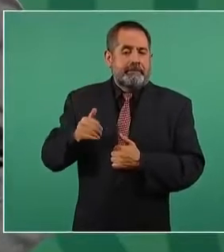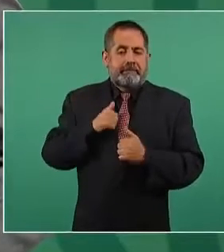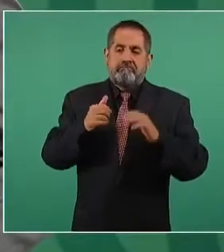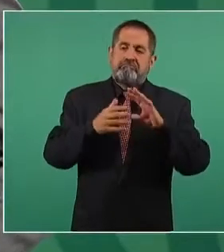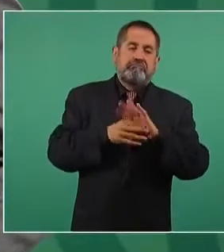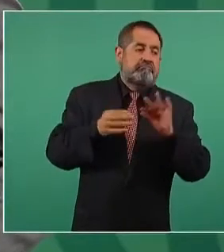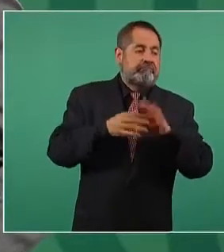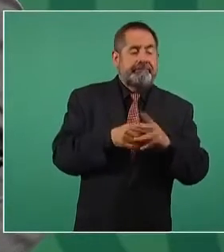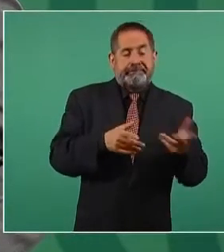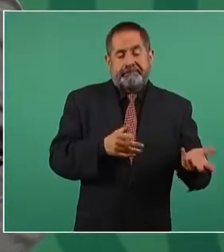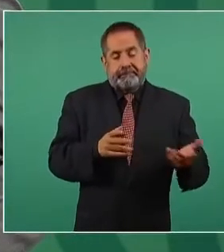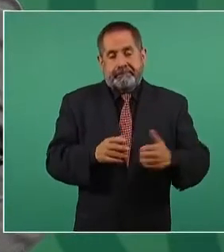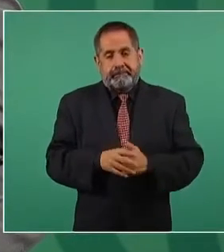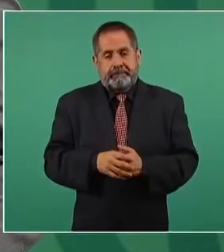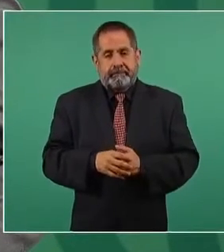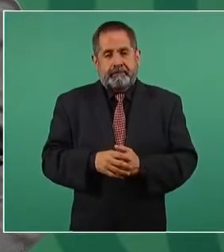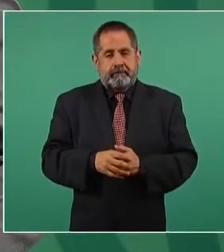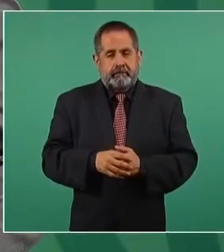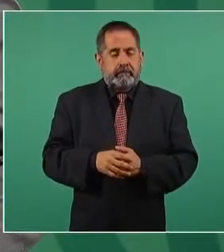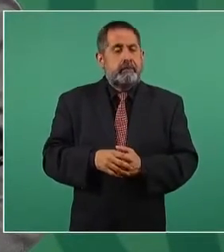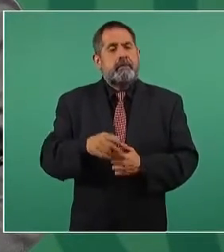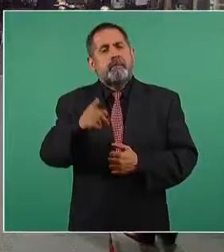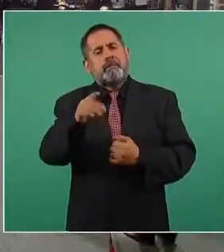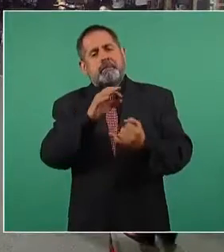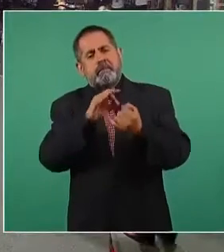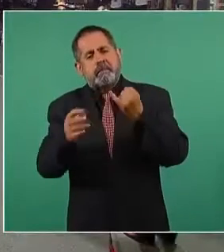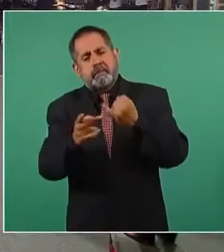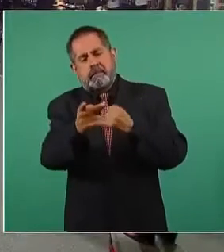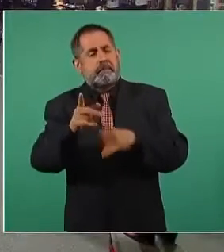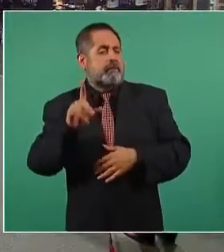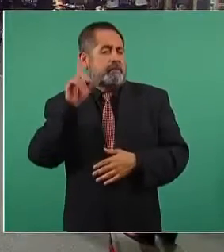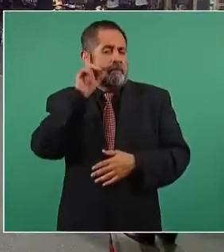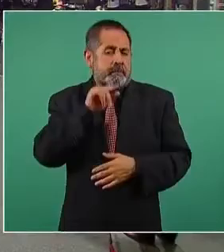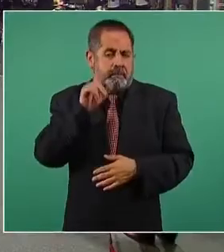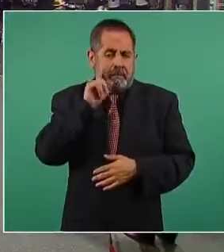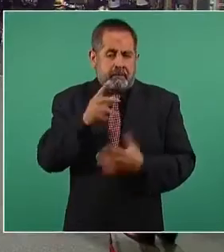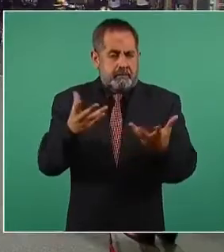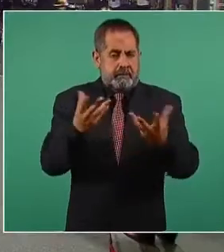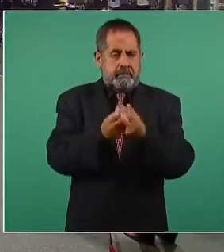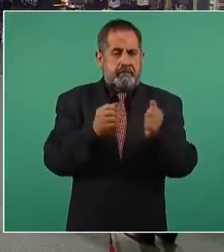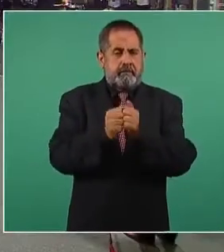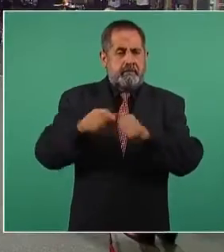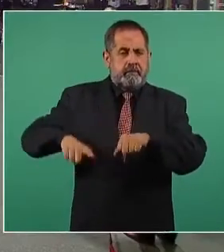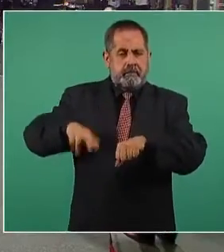papelón. Por último, presidente, solamente preguntarle si el día de mañana se va a reunir con los